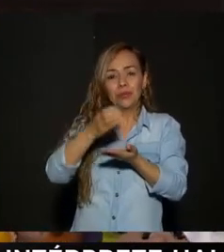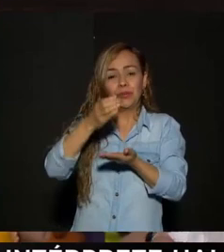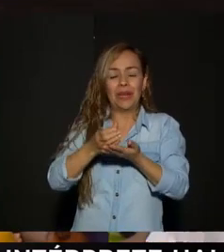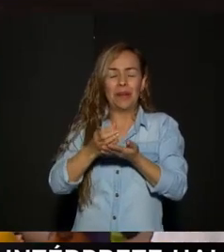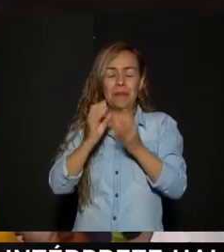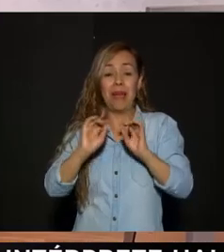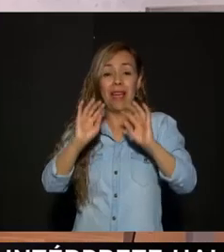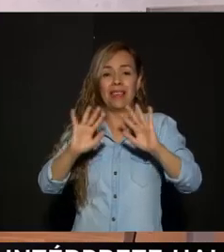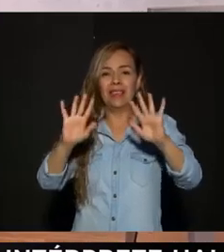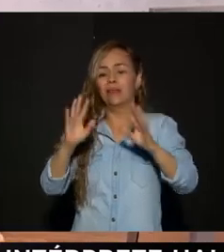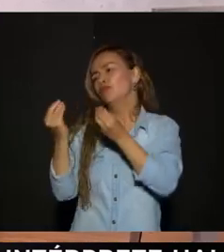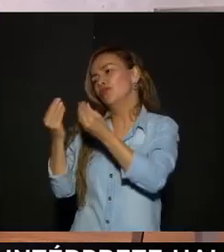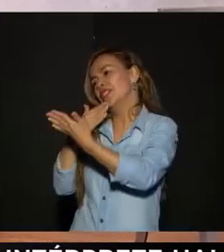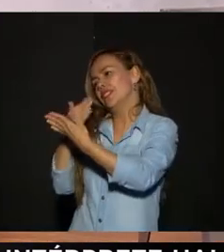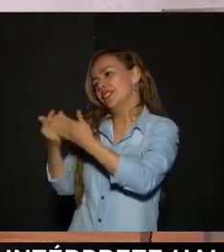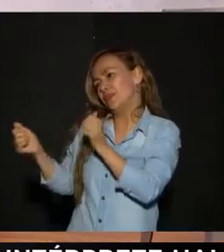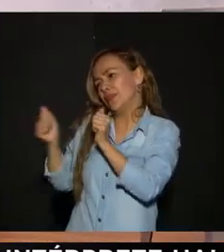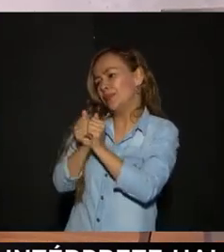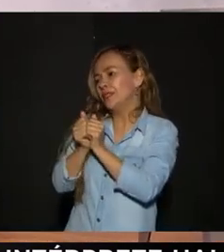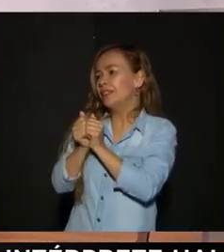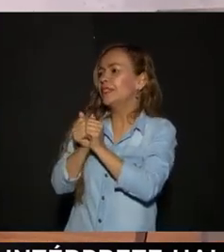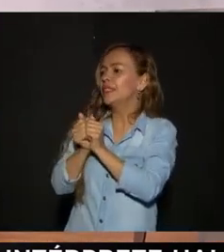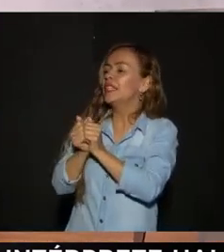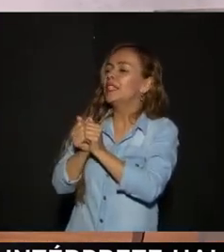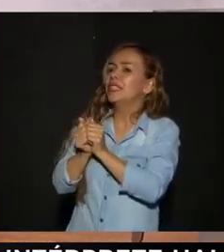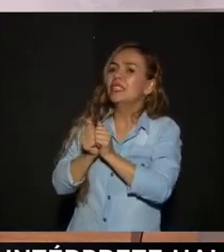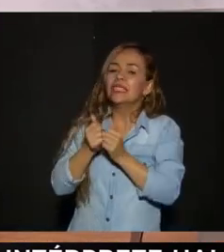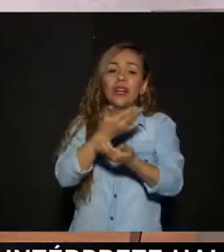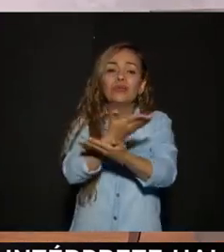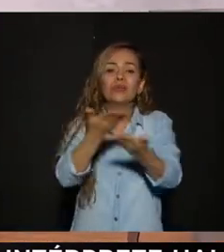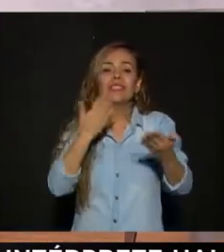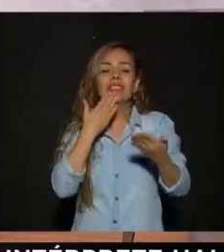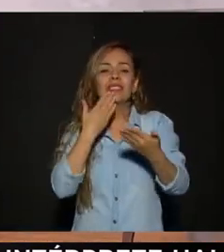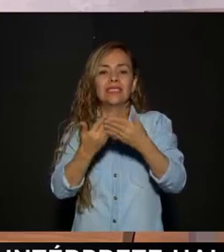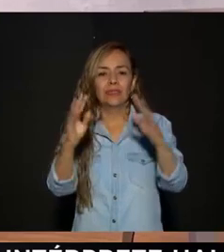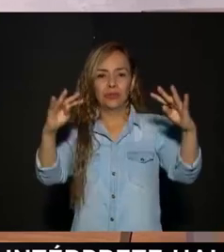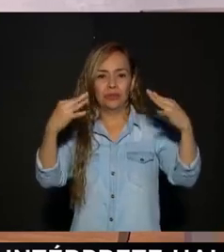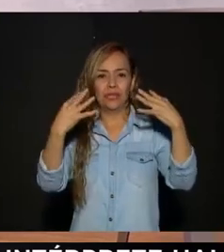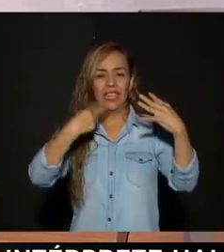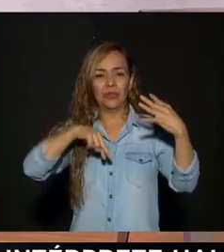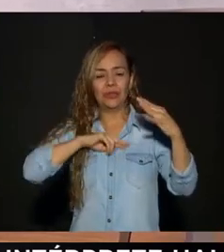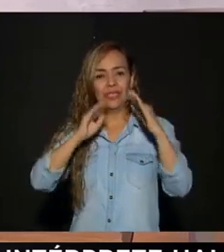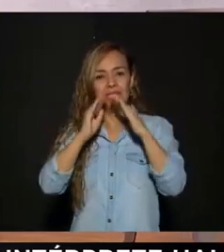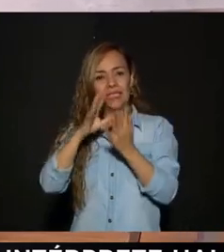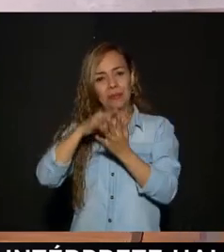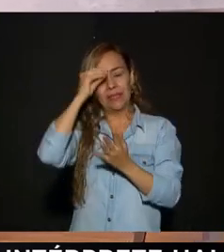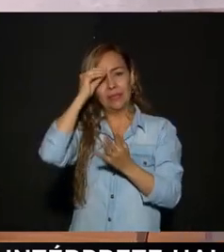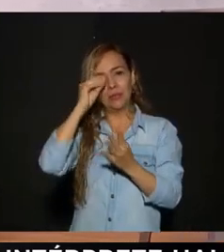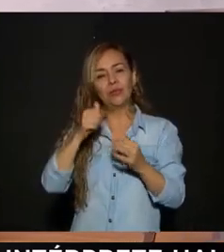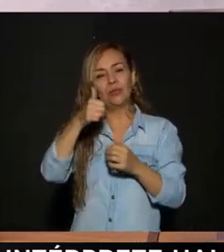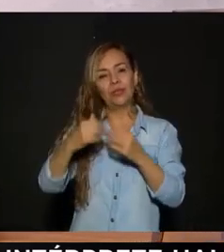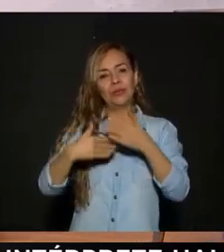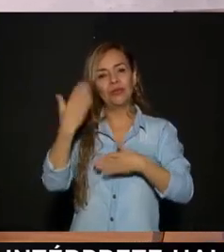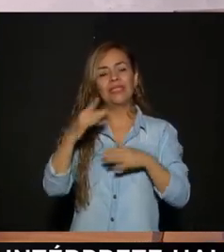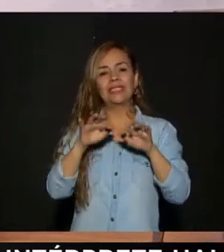fin, bueno, muchas gracias por acompañarnos. Y a ustedes, muchas gracias por estar conectados con nuestro programa En Casa Aprendemos, con buen comienzo de la Secretaría de Educación